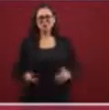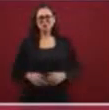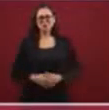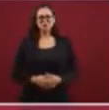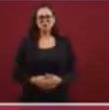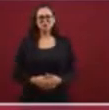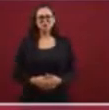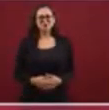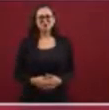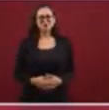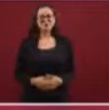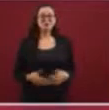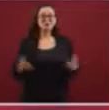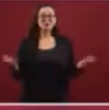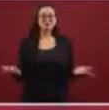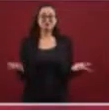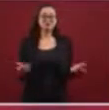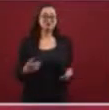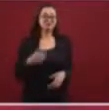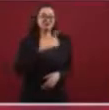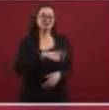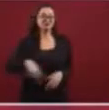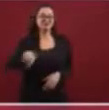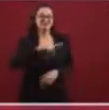Pues lo que están demostrando